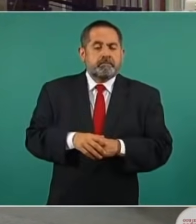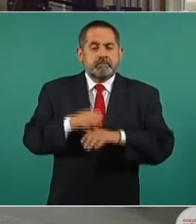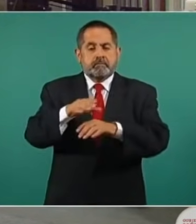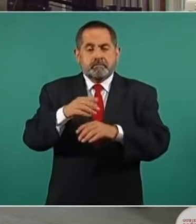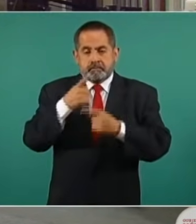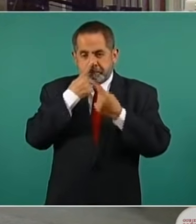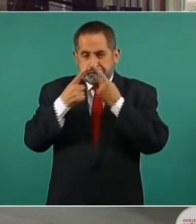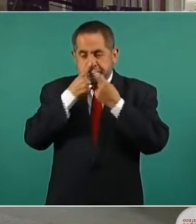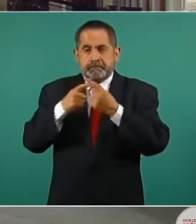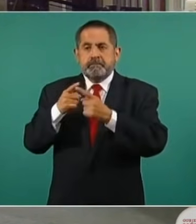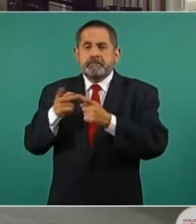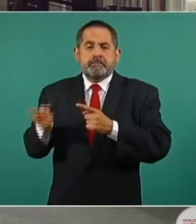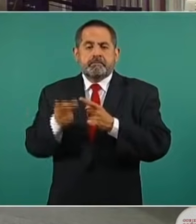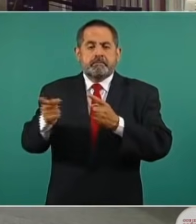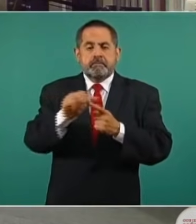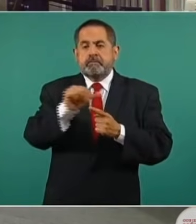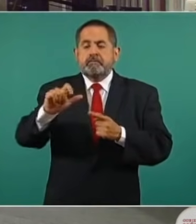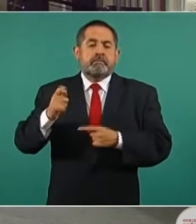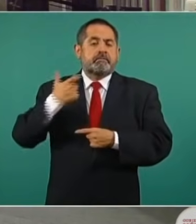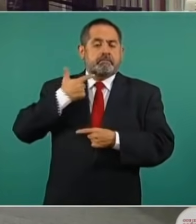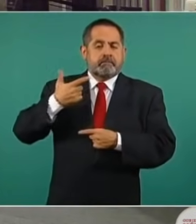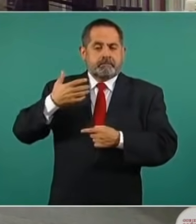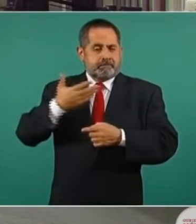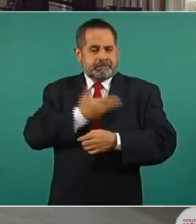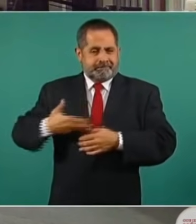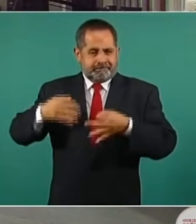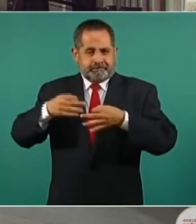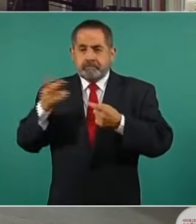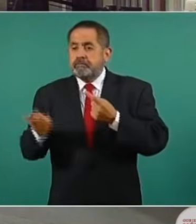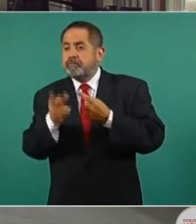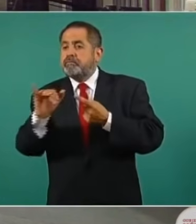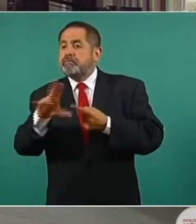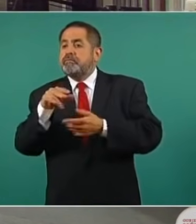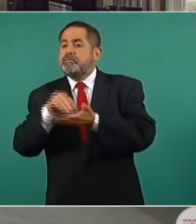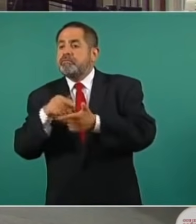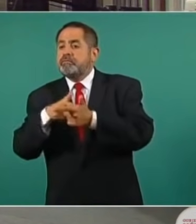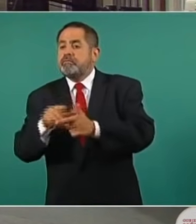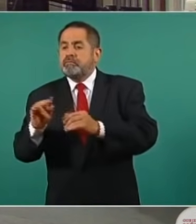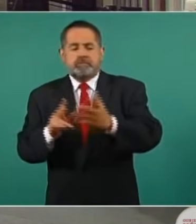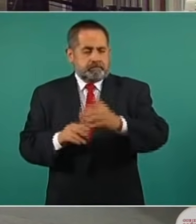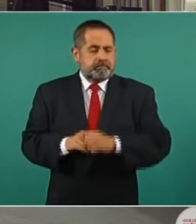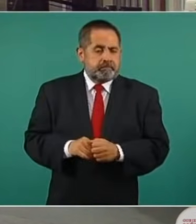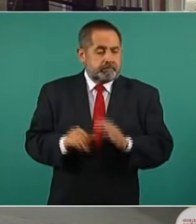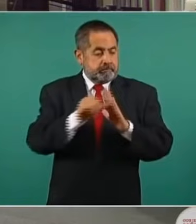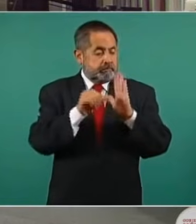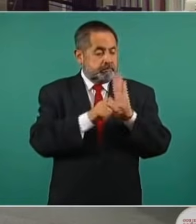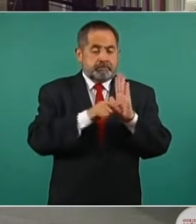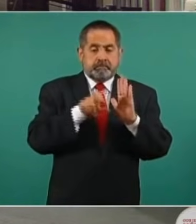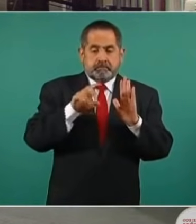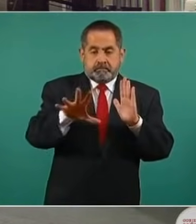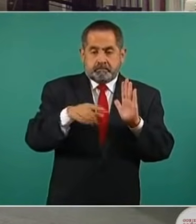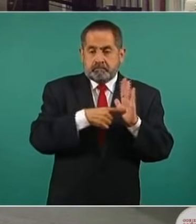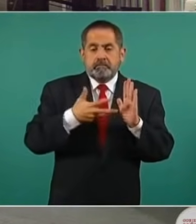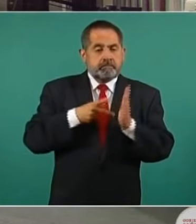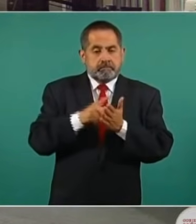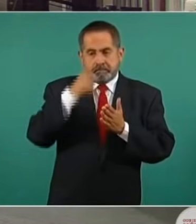por el juicio a los expresidentes. El artículo 35 de la Constitución, que establece el derecho a la